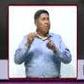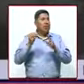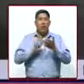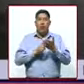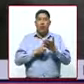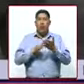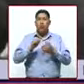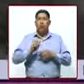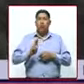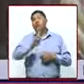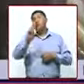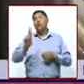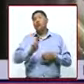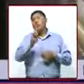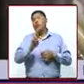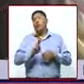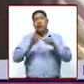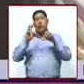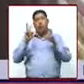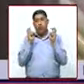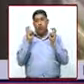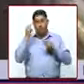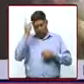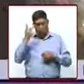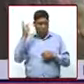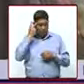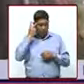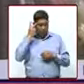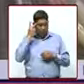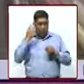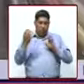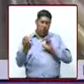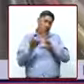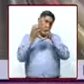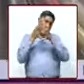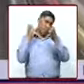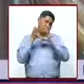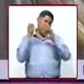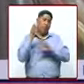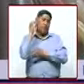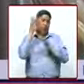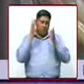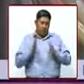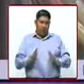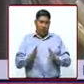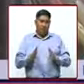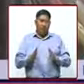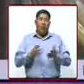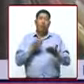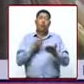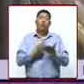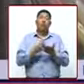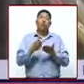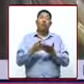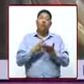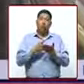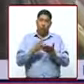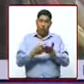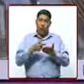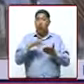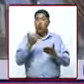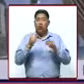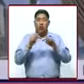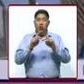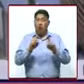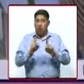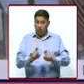estos sean utilizados como un instrumento político de confrontación entre bolivianas y bolivianos, proponemos que otra de las